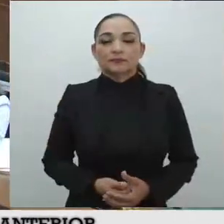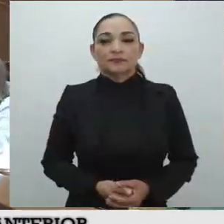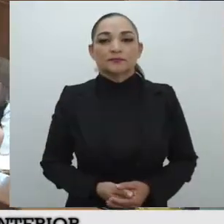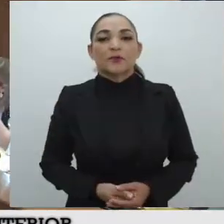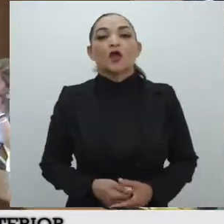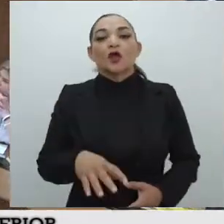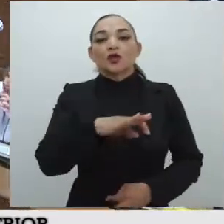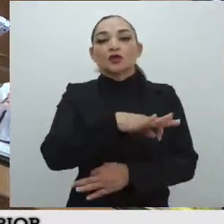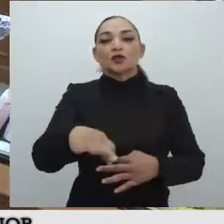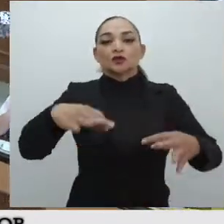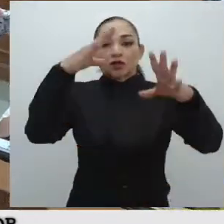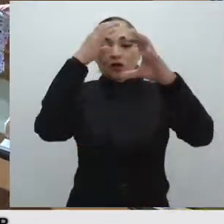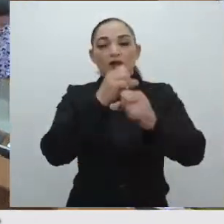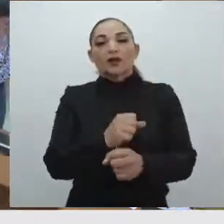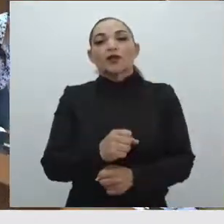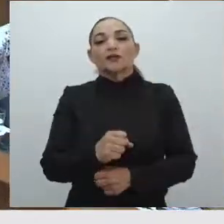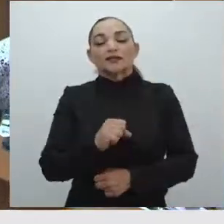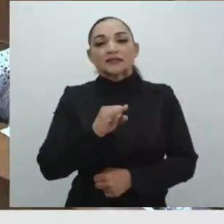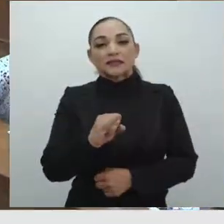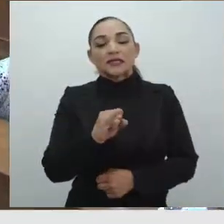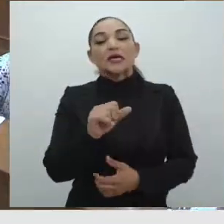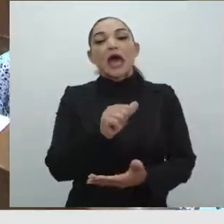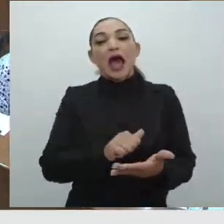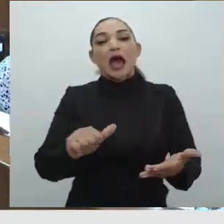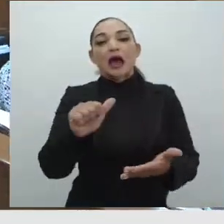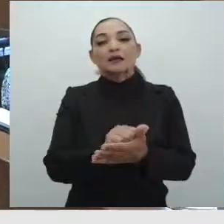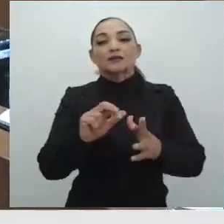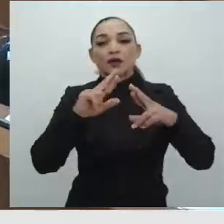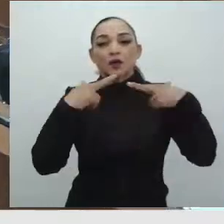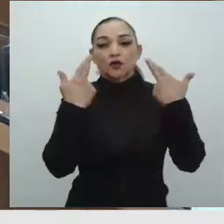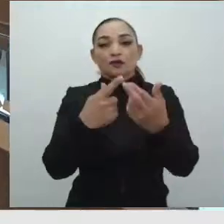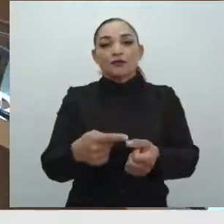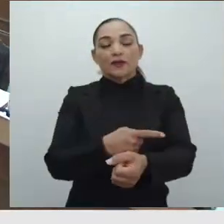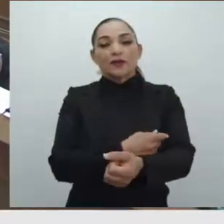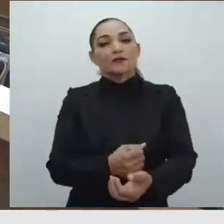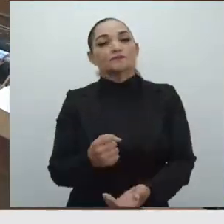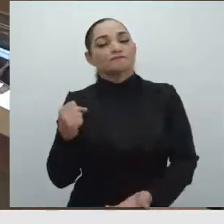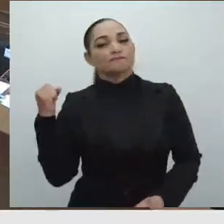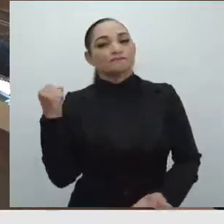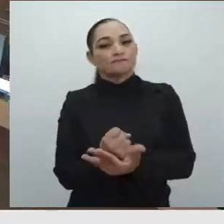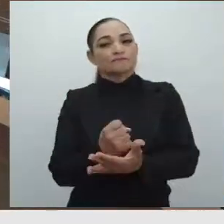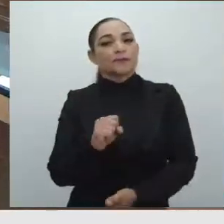Por unanimidad, se aprueba el acta de la sesión anterior.